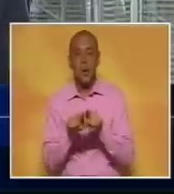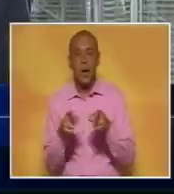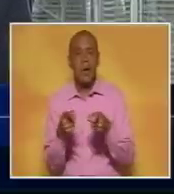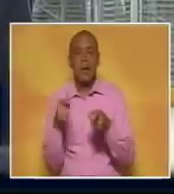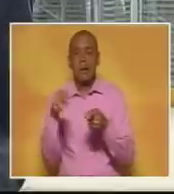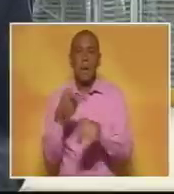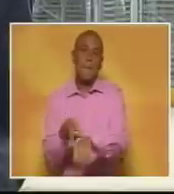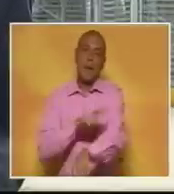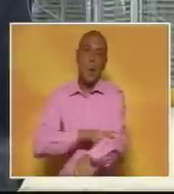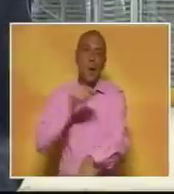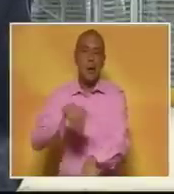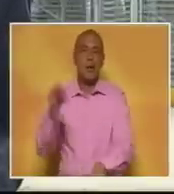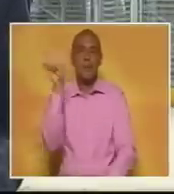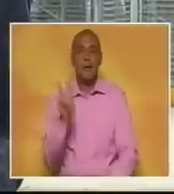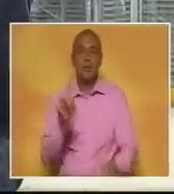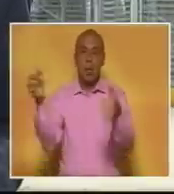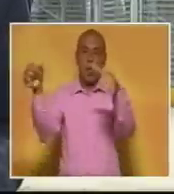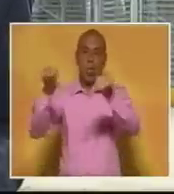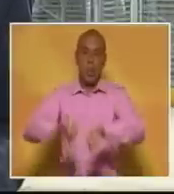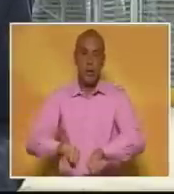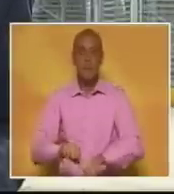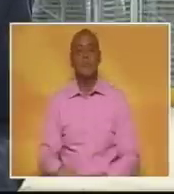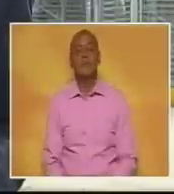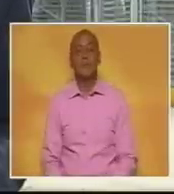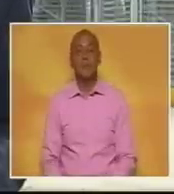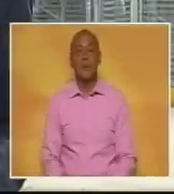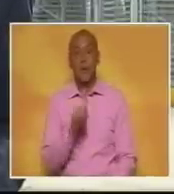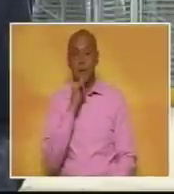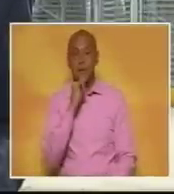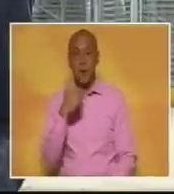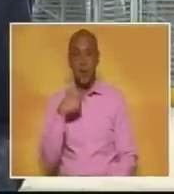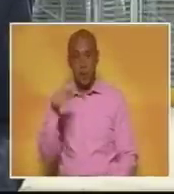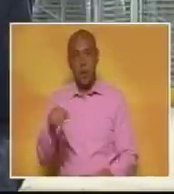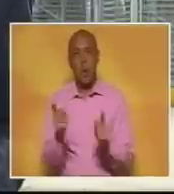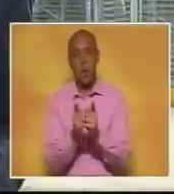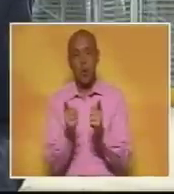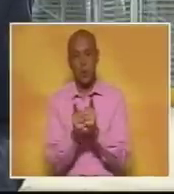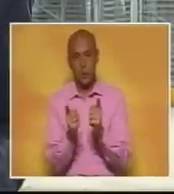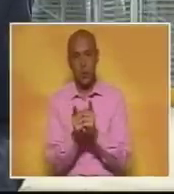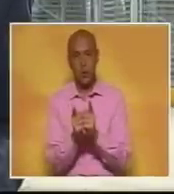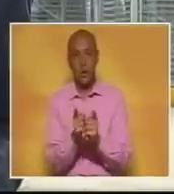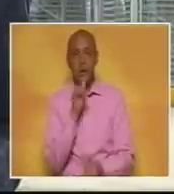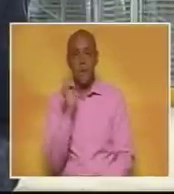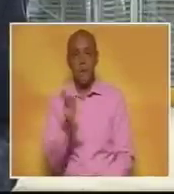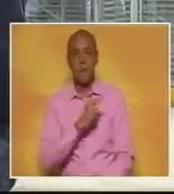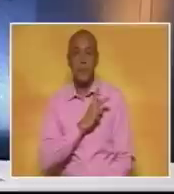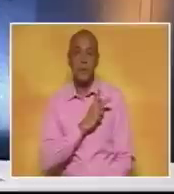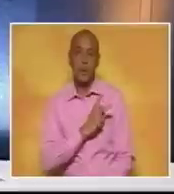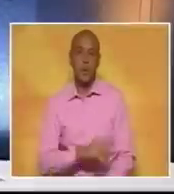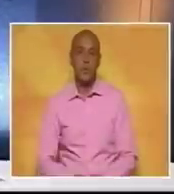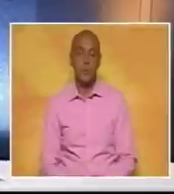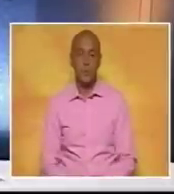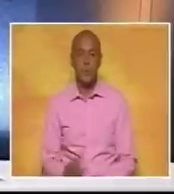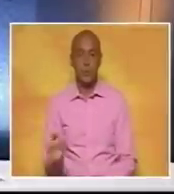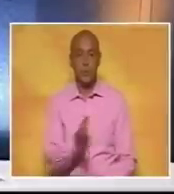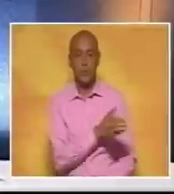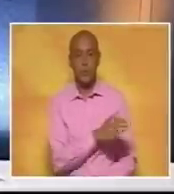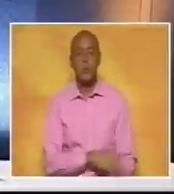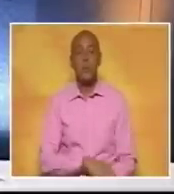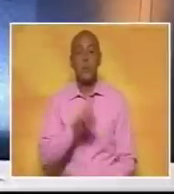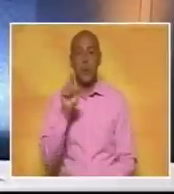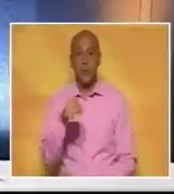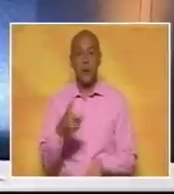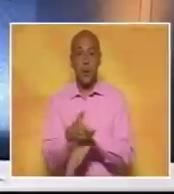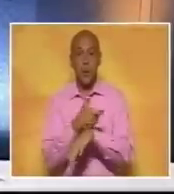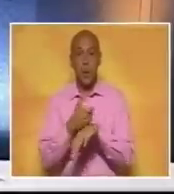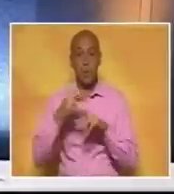la situación económica del país. Desde La Rinconada, Rafael Aníbal Camacho, Noticiero Venevisión. La gobernadora del